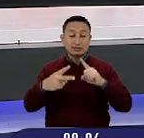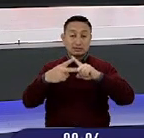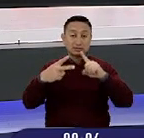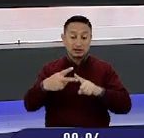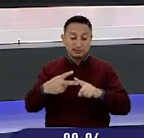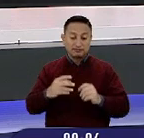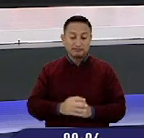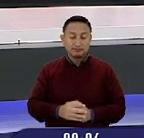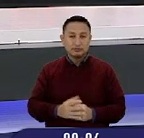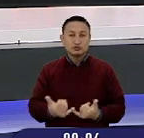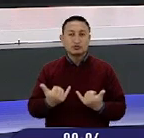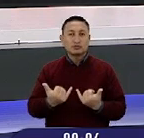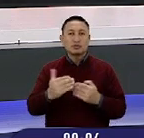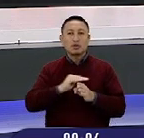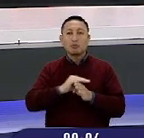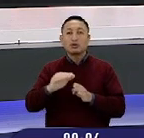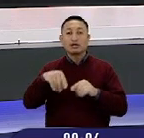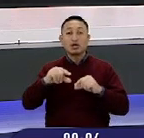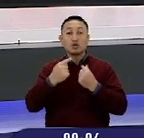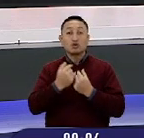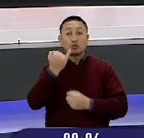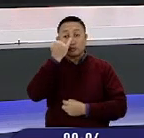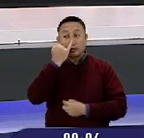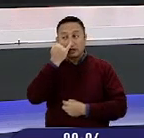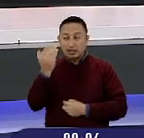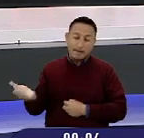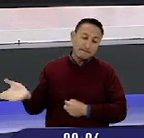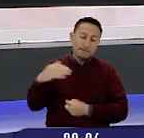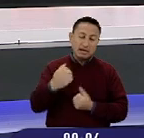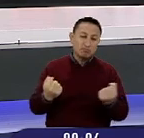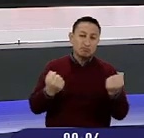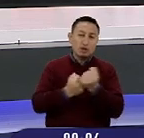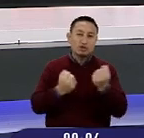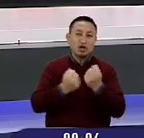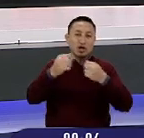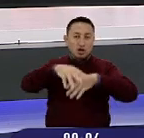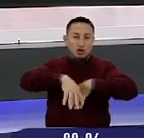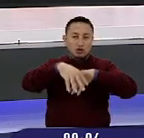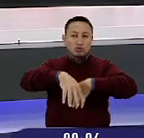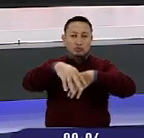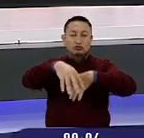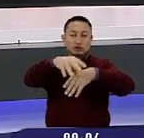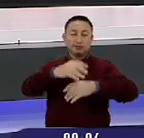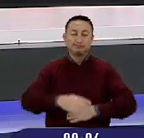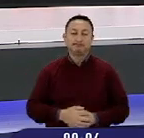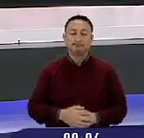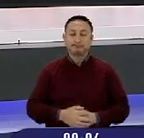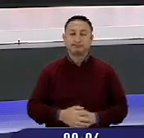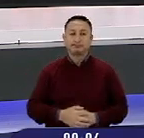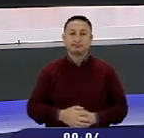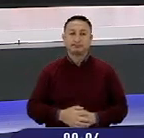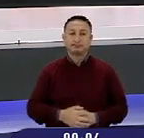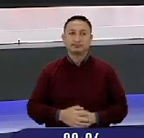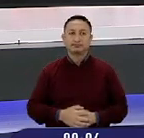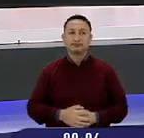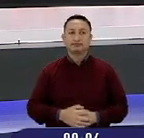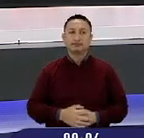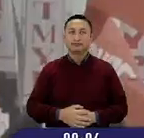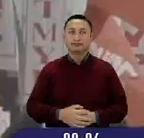Esto al tiempo de invitar a la Confederación de Nacionalidades Indígenas del Ecuador, CONAIE, se sume a la medida de hecho.